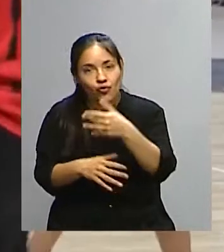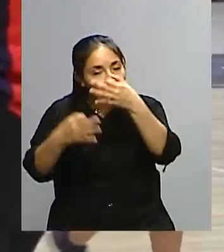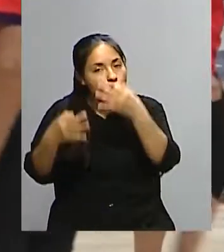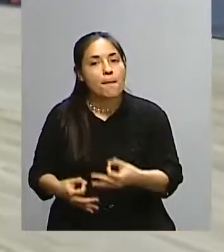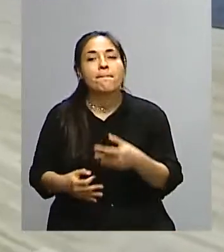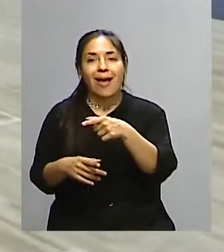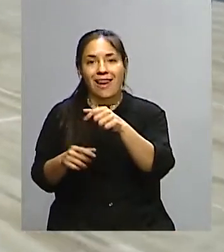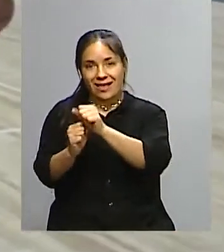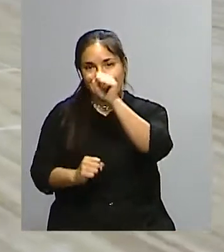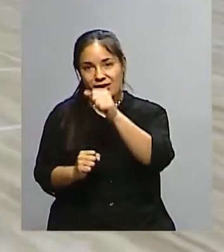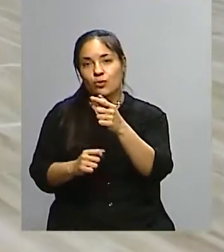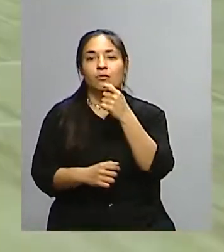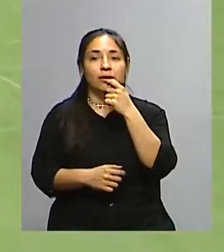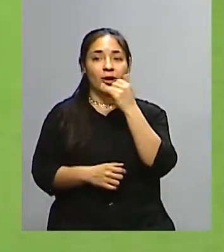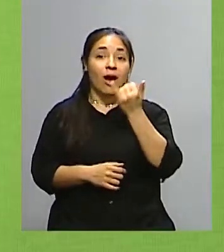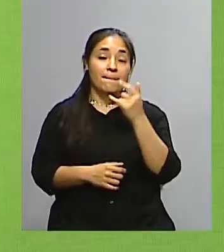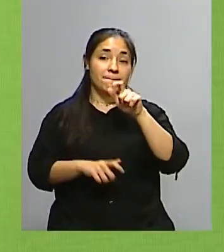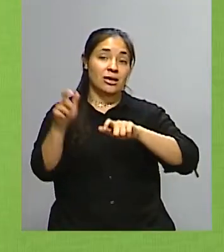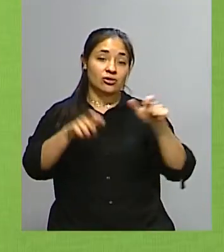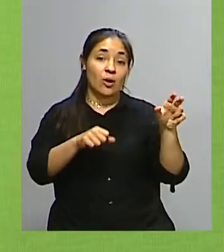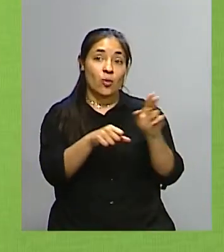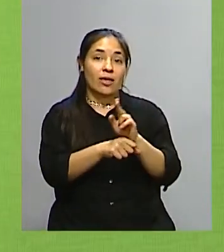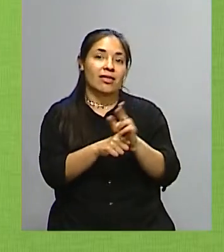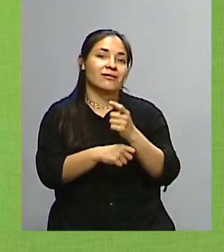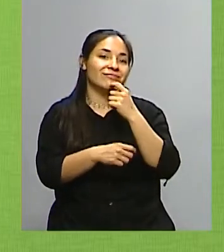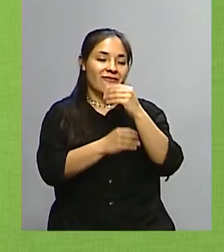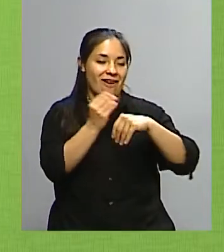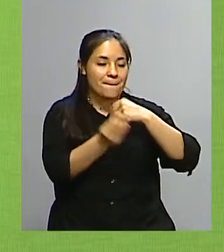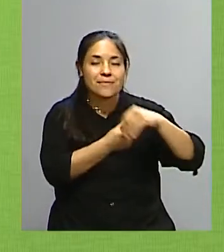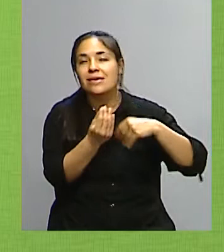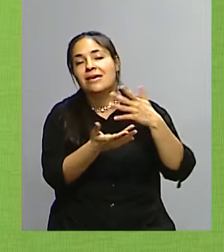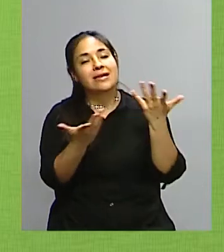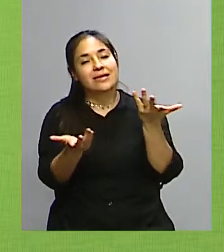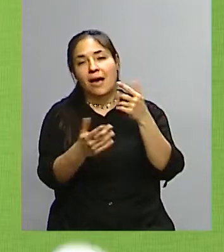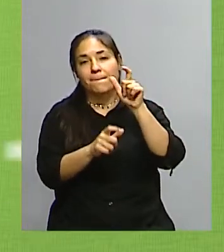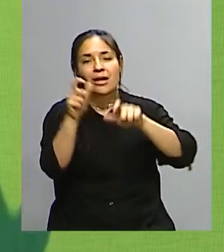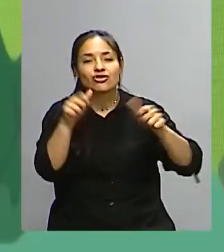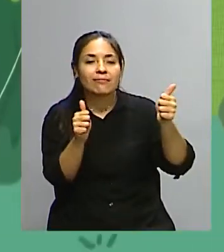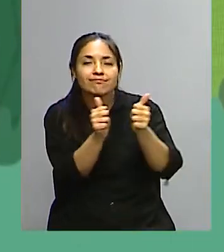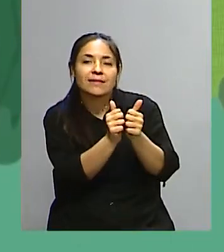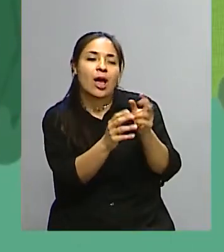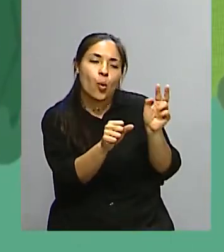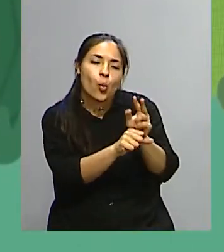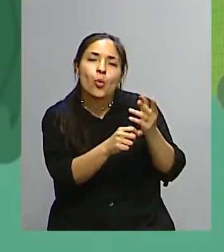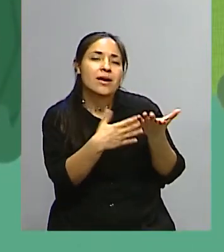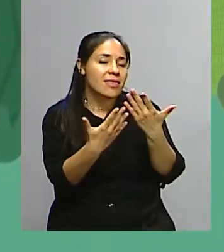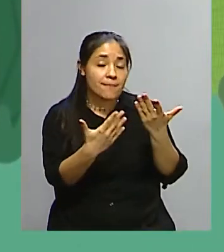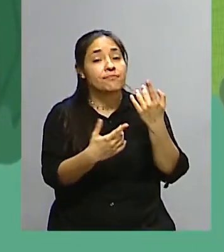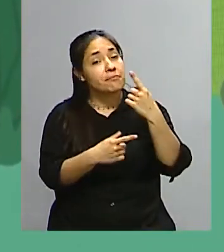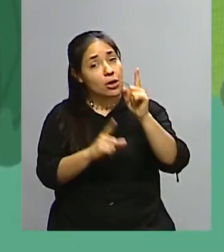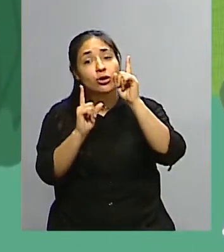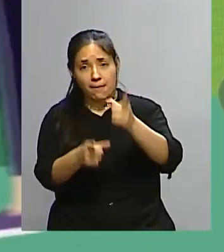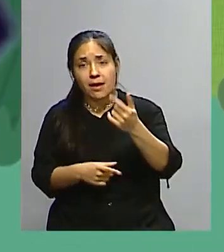alrededor de las personas que necesitan ser cuidadas, que tienen que ver con familiares, personas cercanas, también hay un